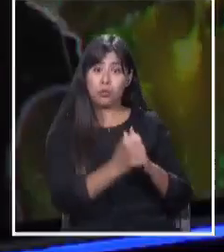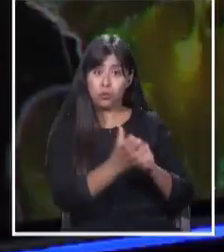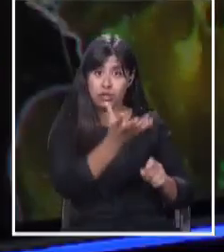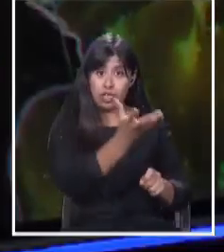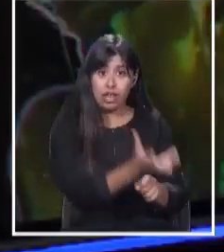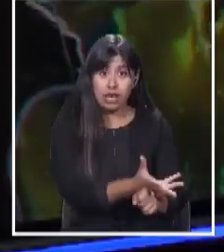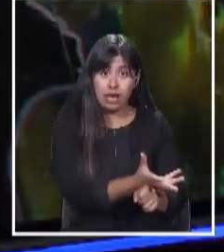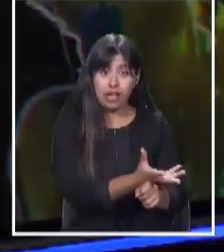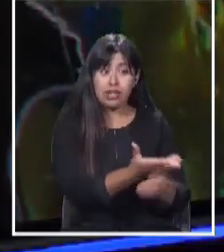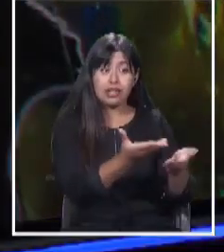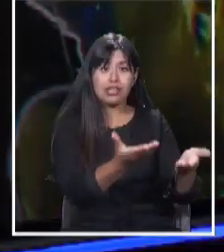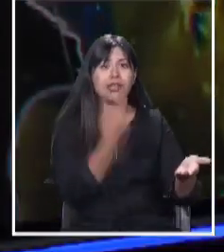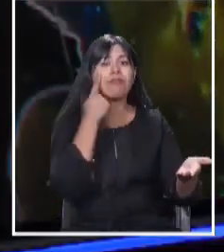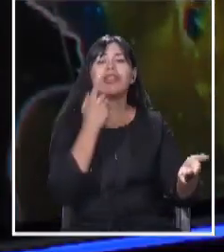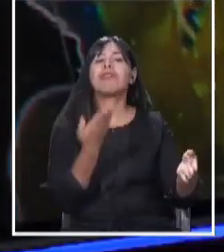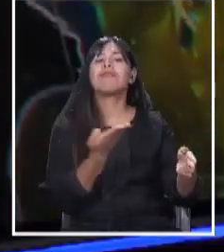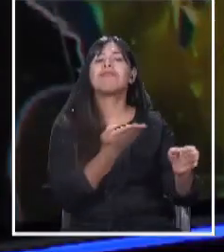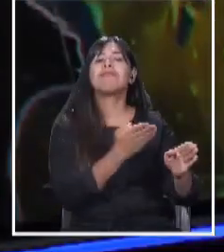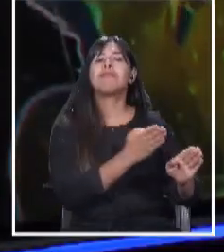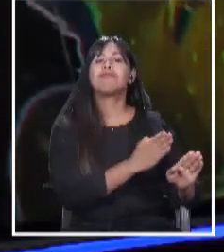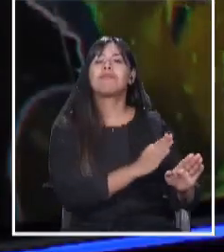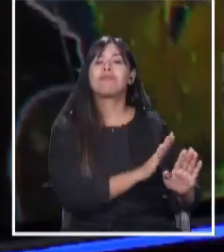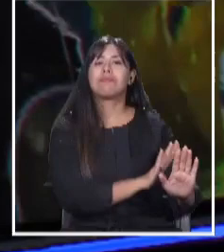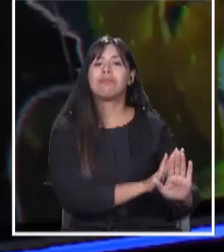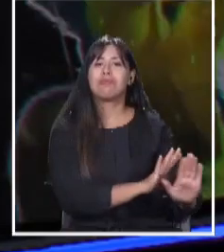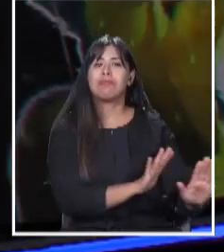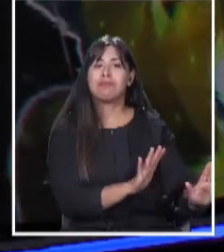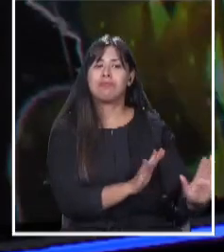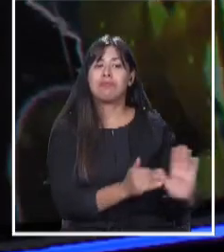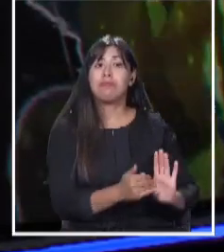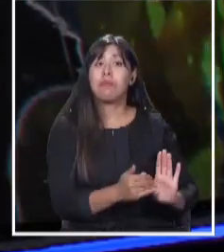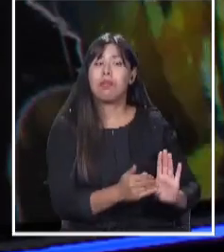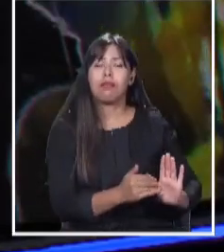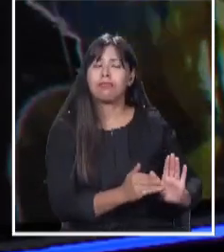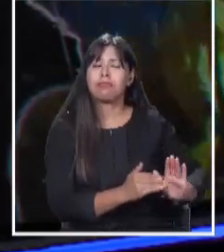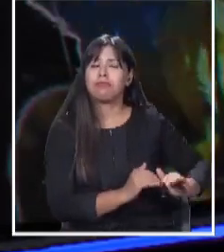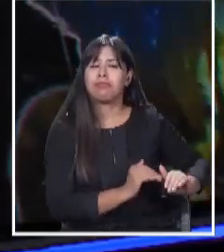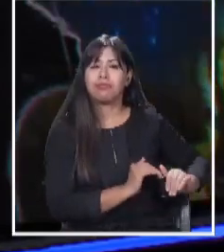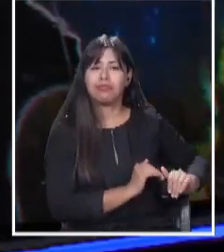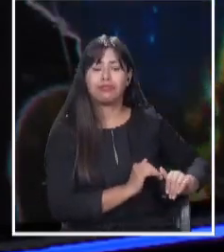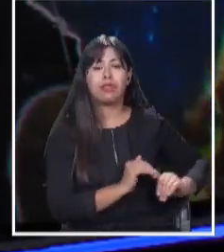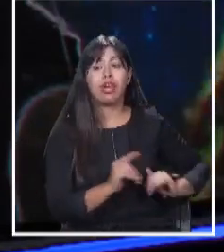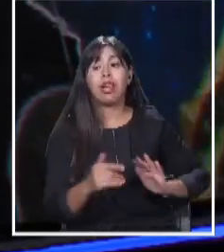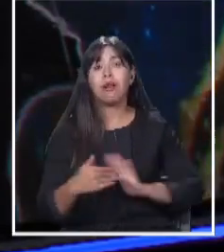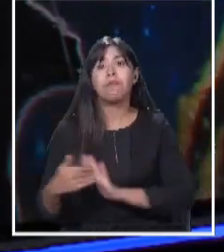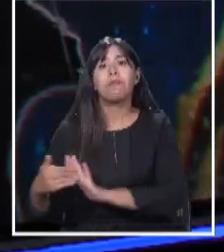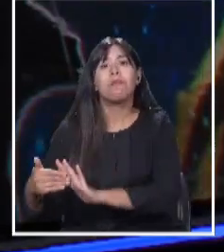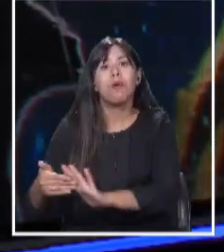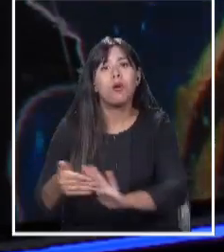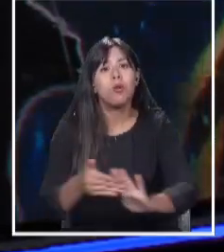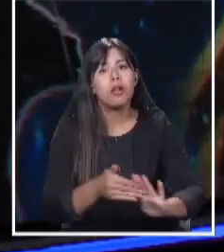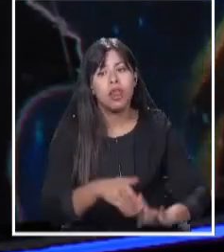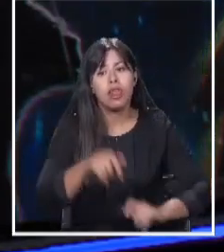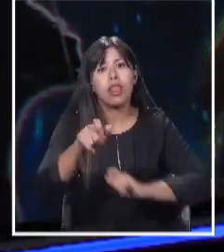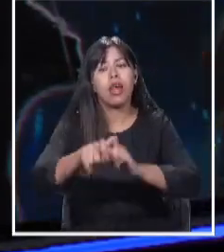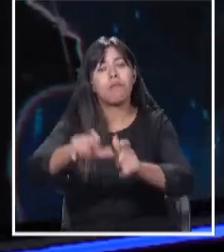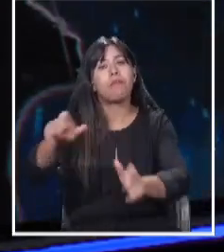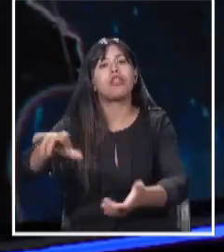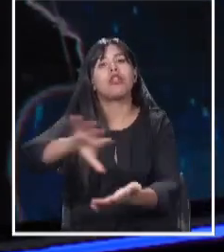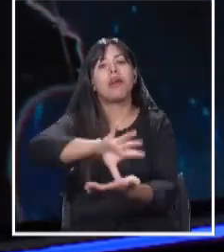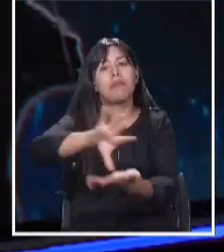existe, pero invisibilizada, al resto o a la gran parte del país que está lejos del